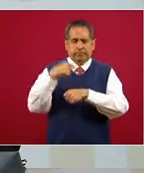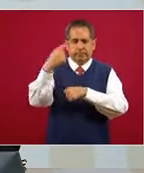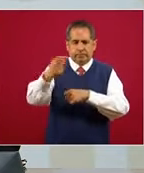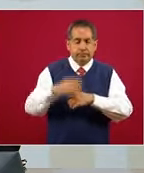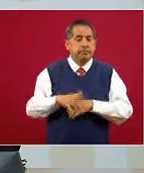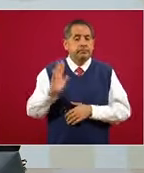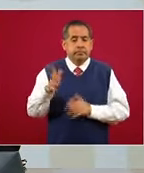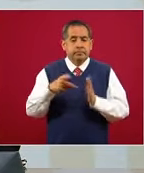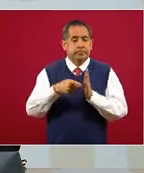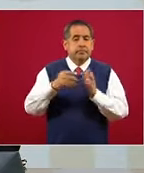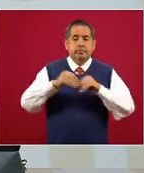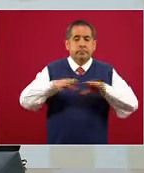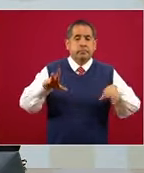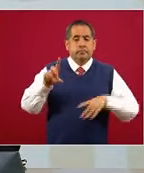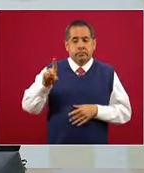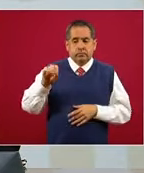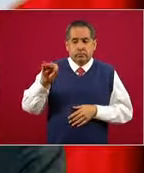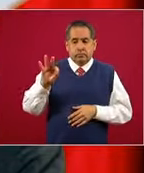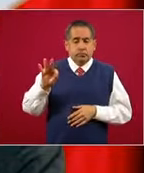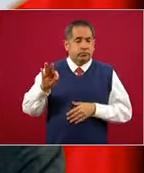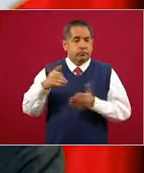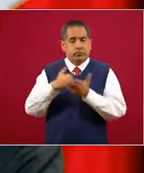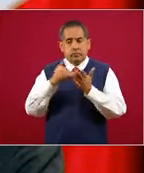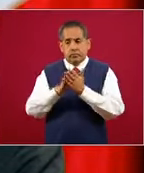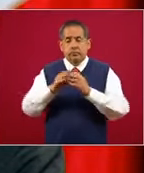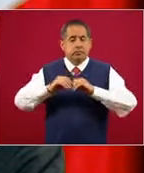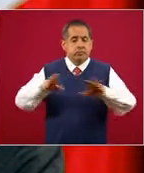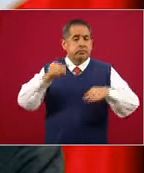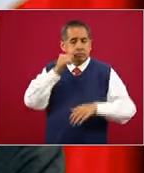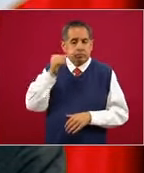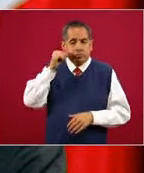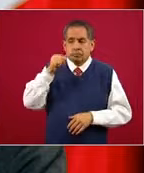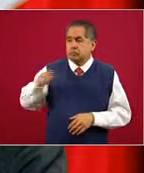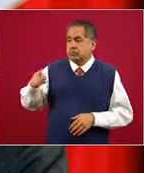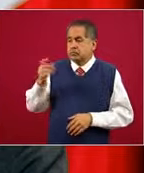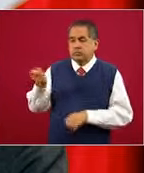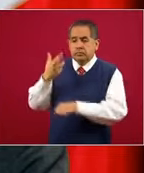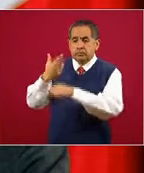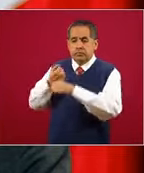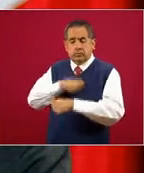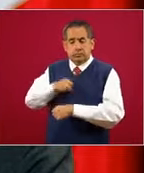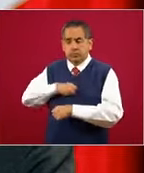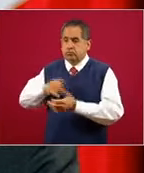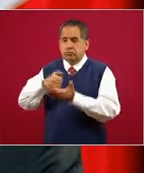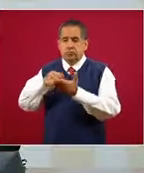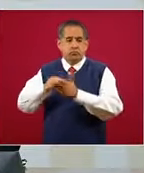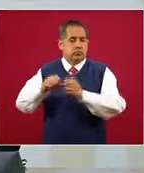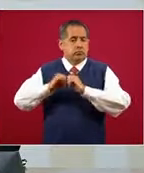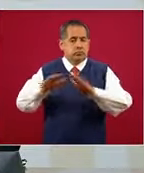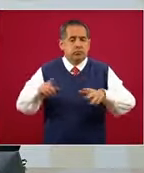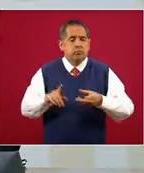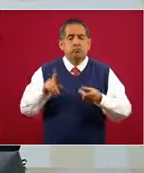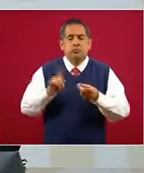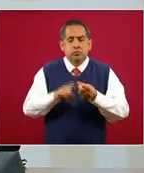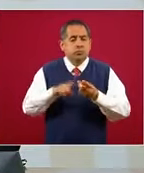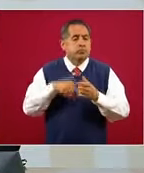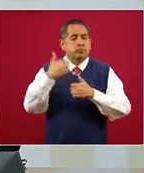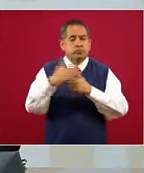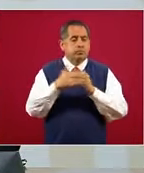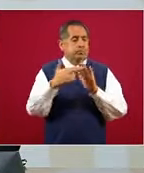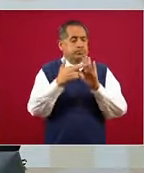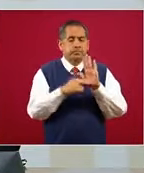se acaba de publicar en Diario Oficial ayer un acuerdo del Secretario de Salud que indica dónde se publicará